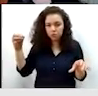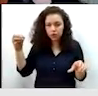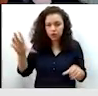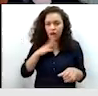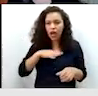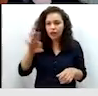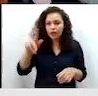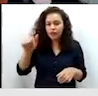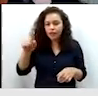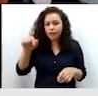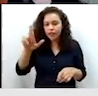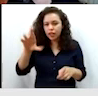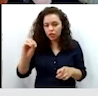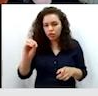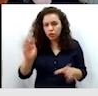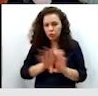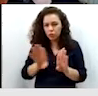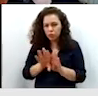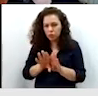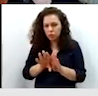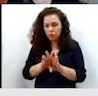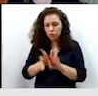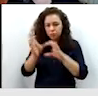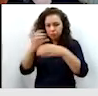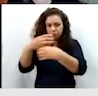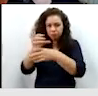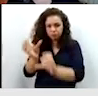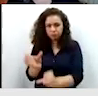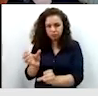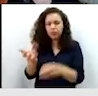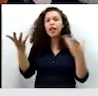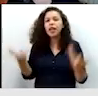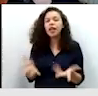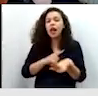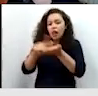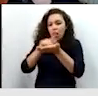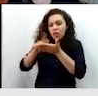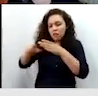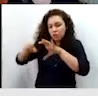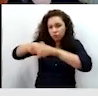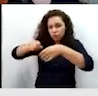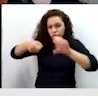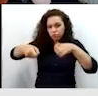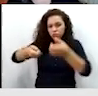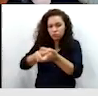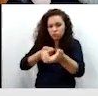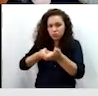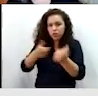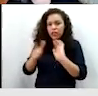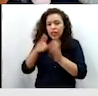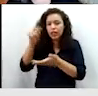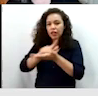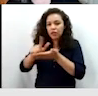filtro como de fiambre, por decirlo así. Ustedes nada más lo lavan, lo enjuagan, lo desinfectan